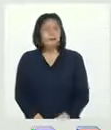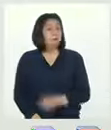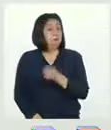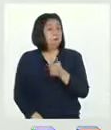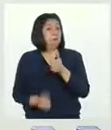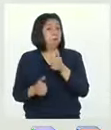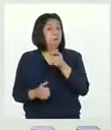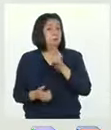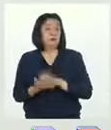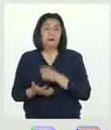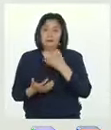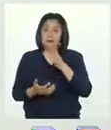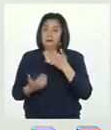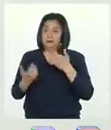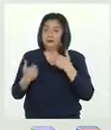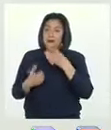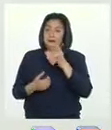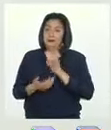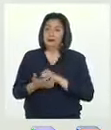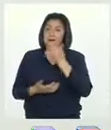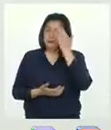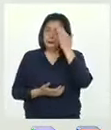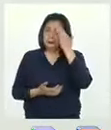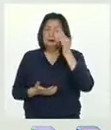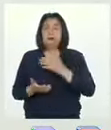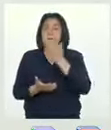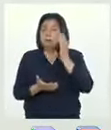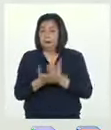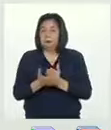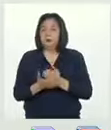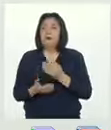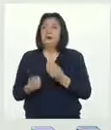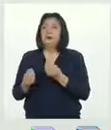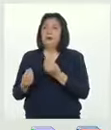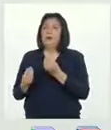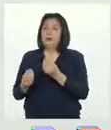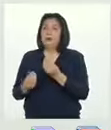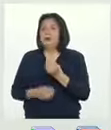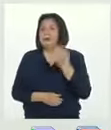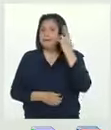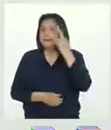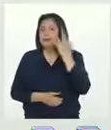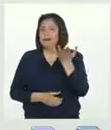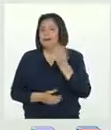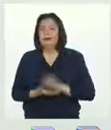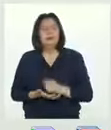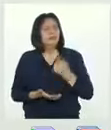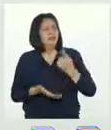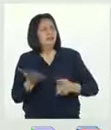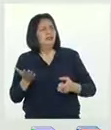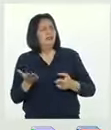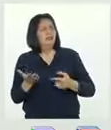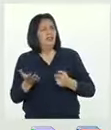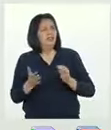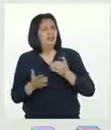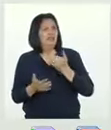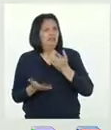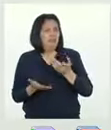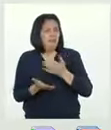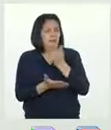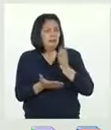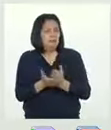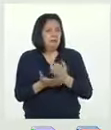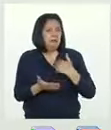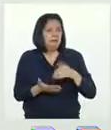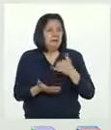Está genial y veo que ya tenemos entonces identificados el problema y sus causas. Pero ahora, ¿qué efectos puede tener este problema si